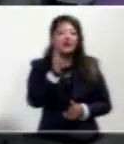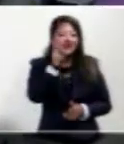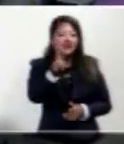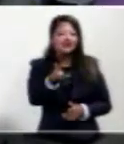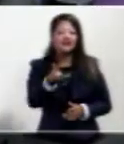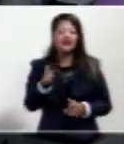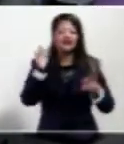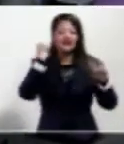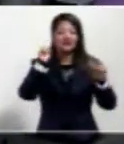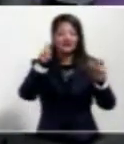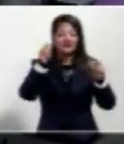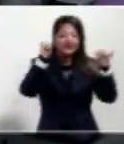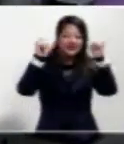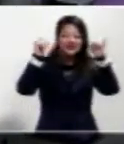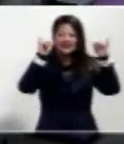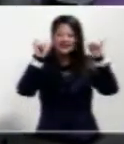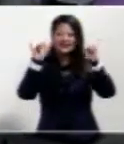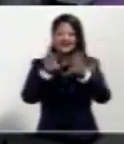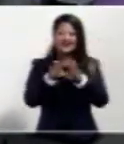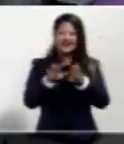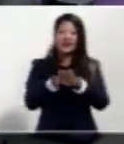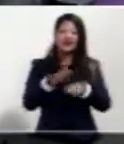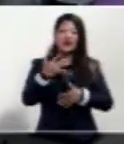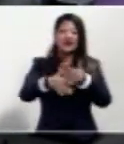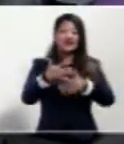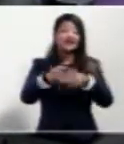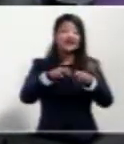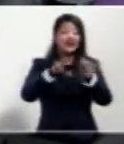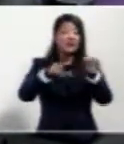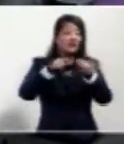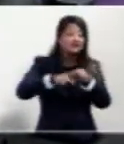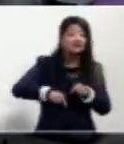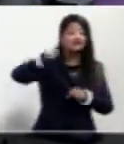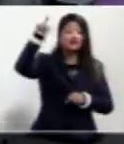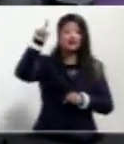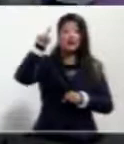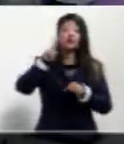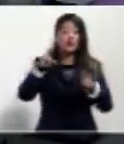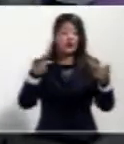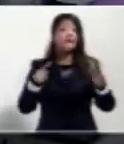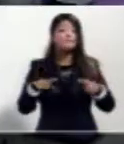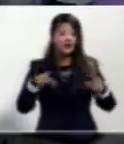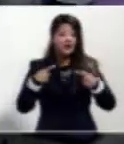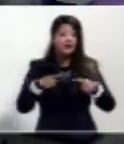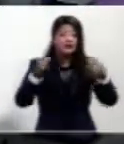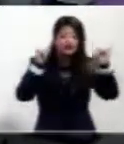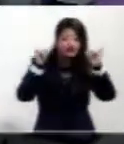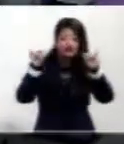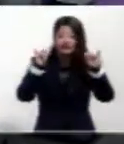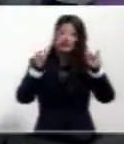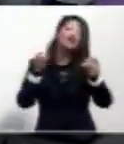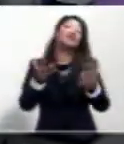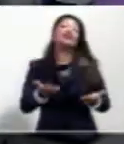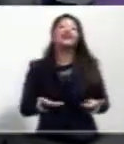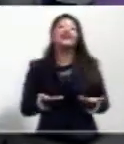petate, los monumentales, arriba de 15 metros de altura, que solo lo baila una persona, bandas,